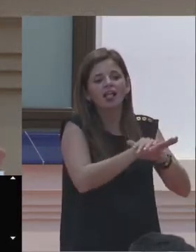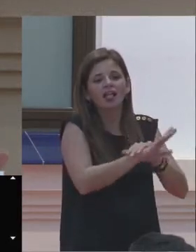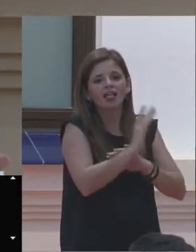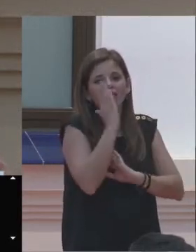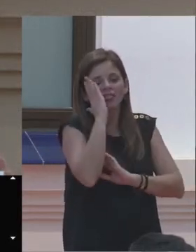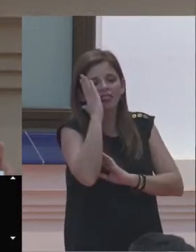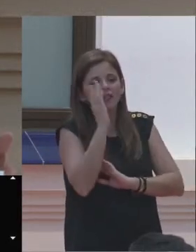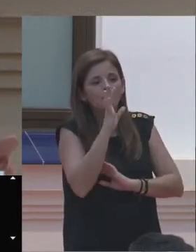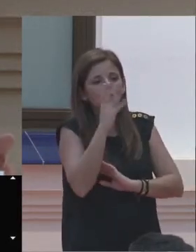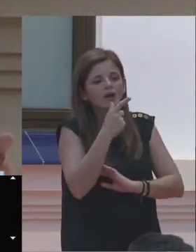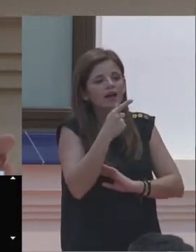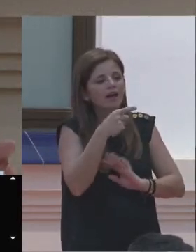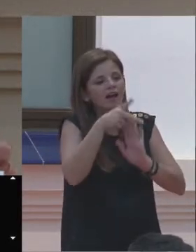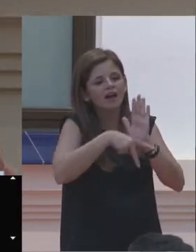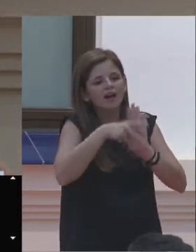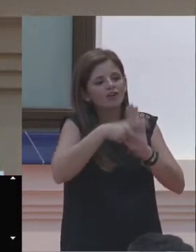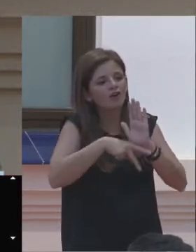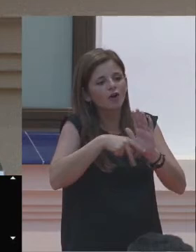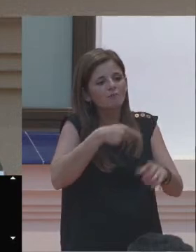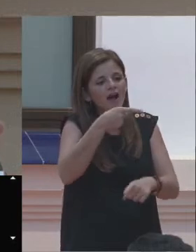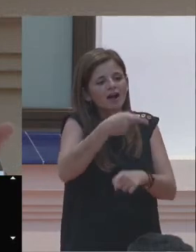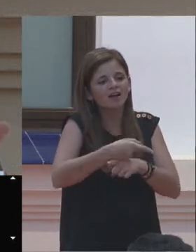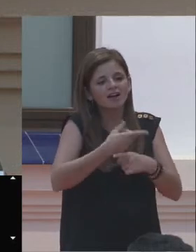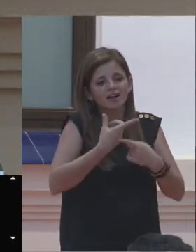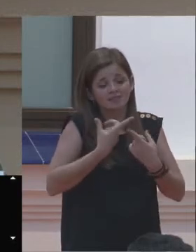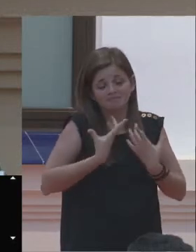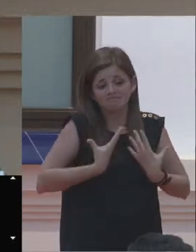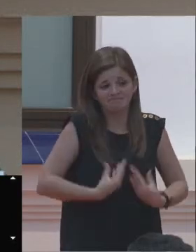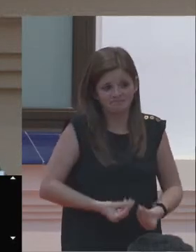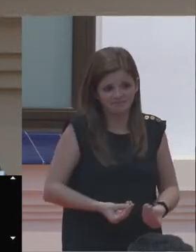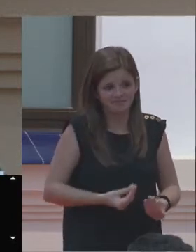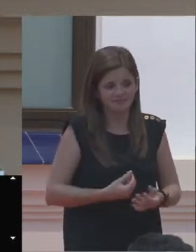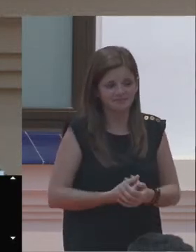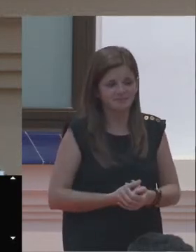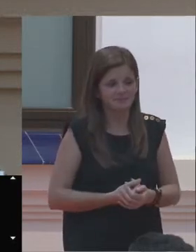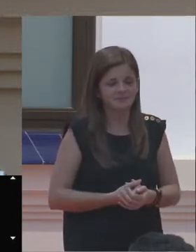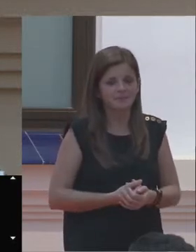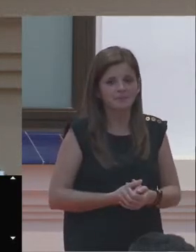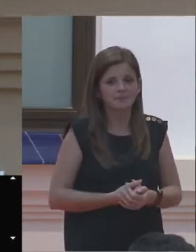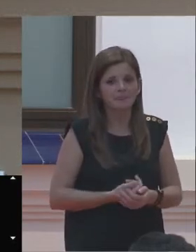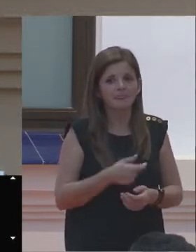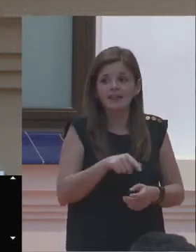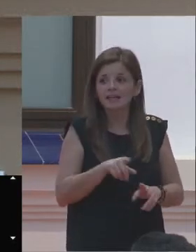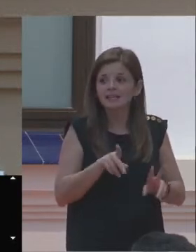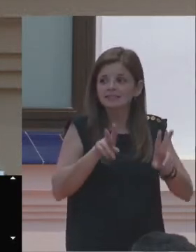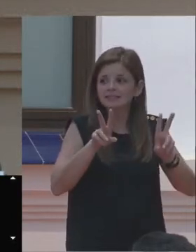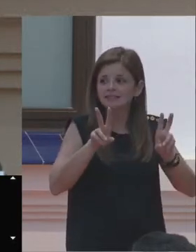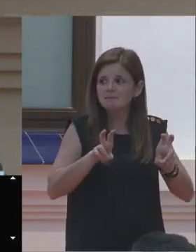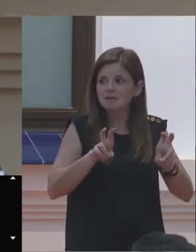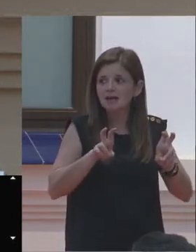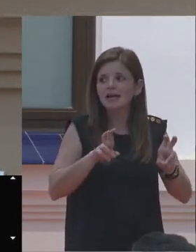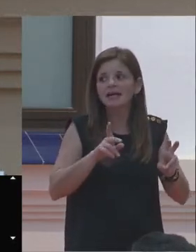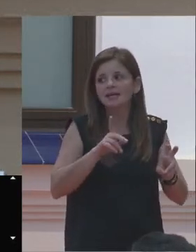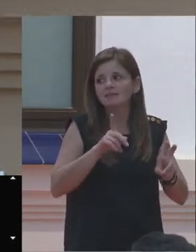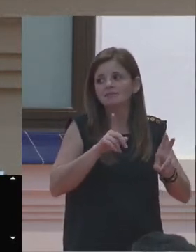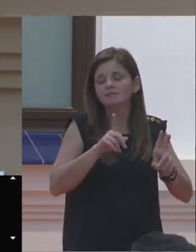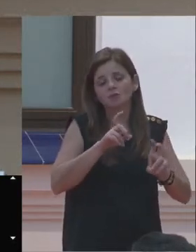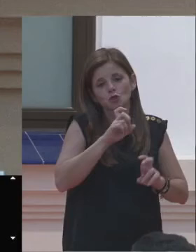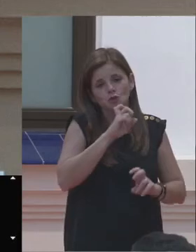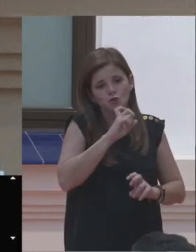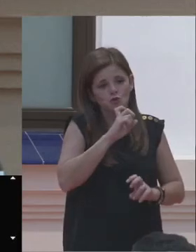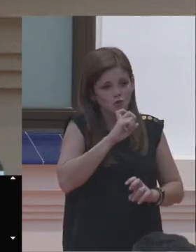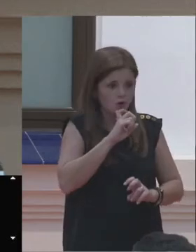uno se siente frustrado. El tema del aeropuerto es complejo, es